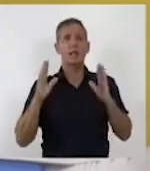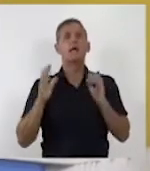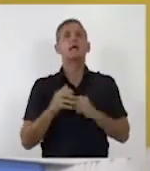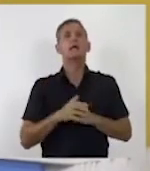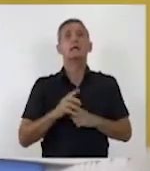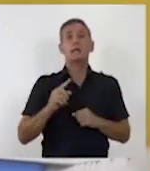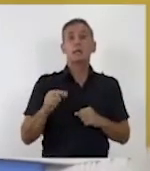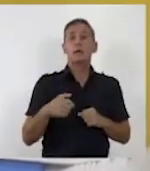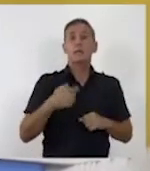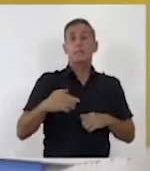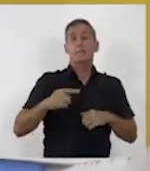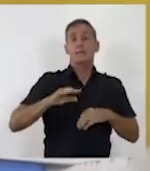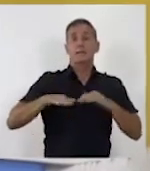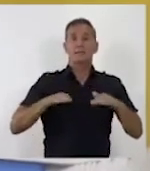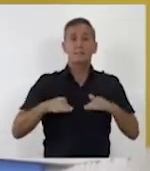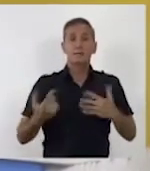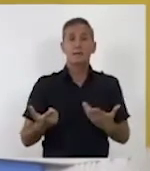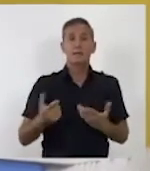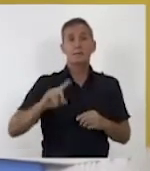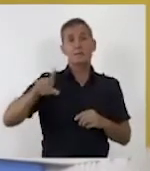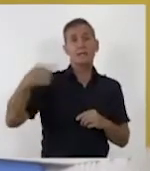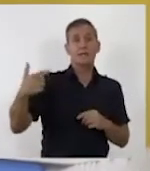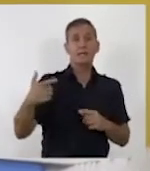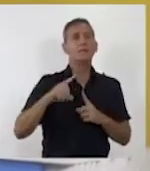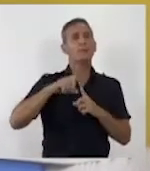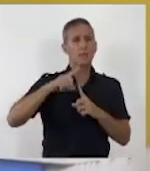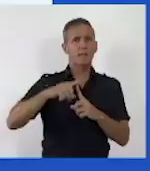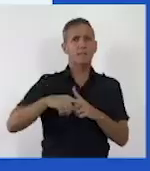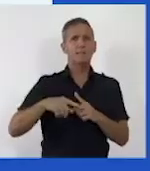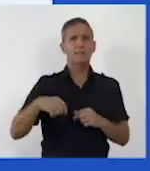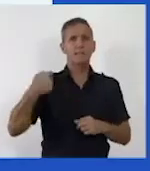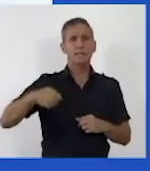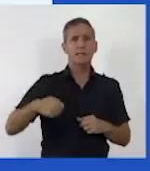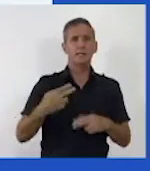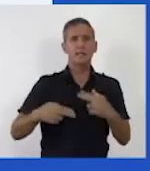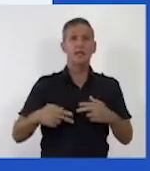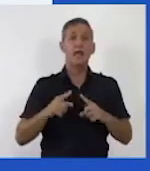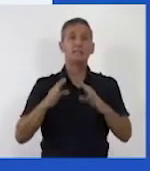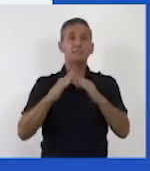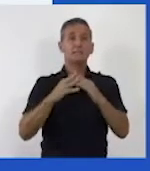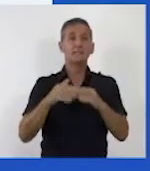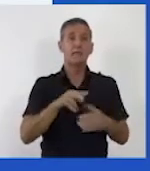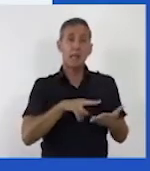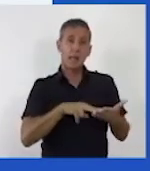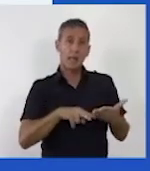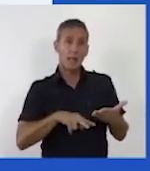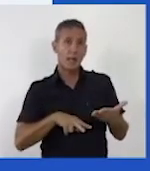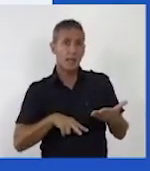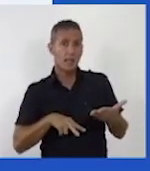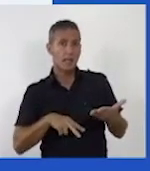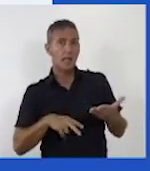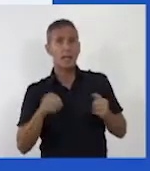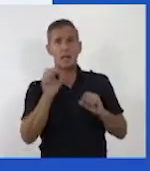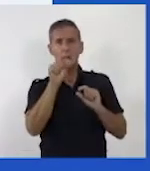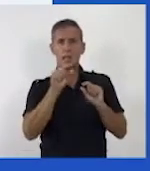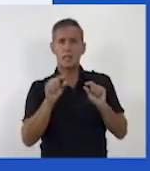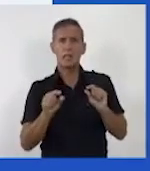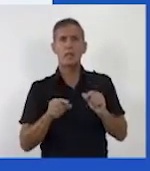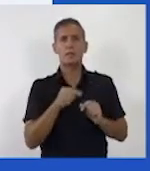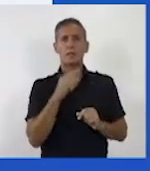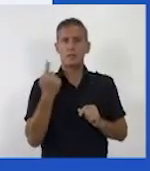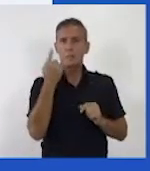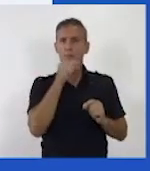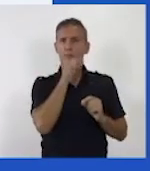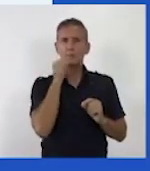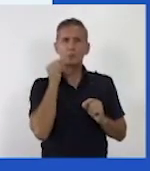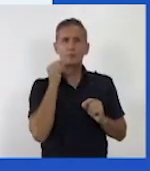preparen para la actividad posterior que van a hacer en sus hogares lean las oraciones recuerden primero en silencio y después